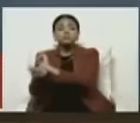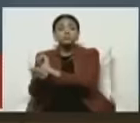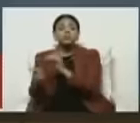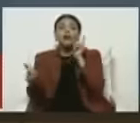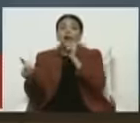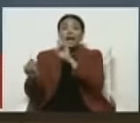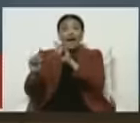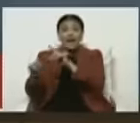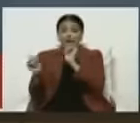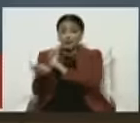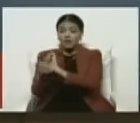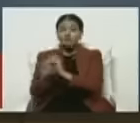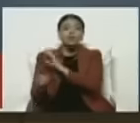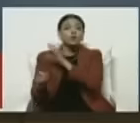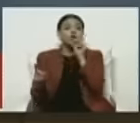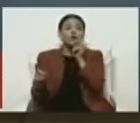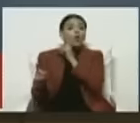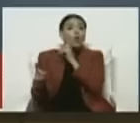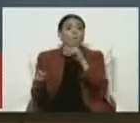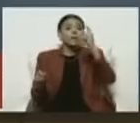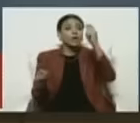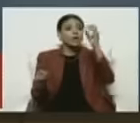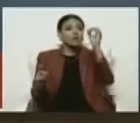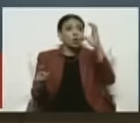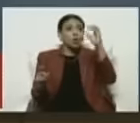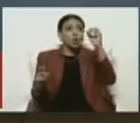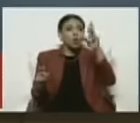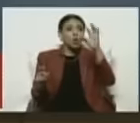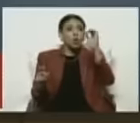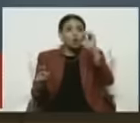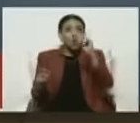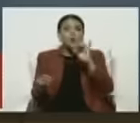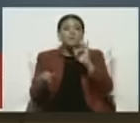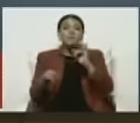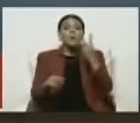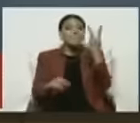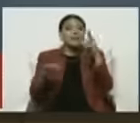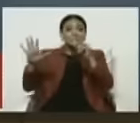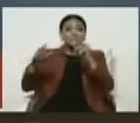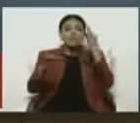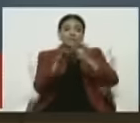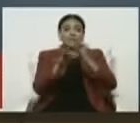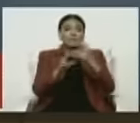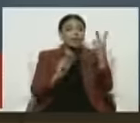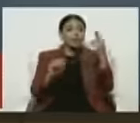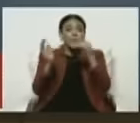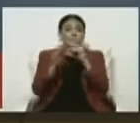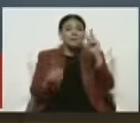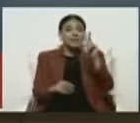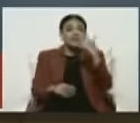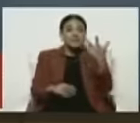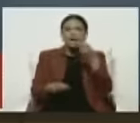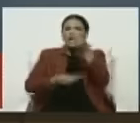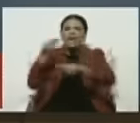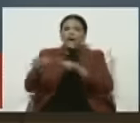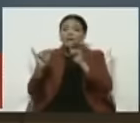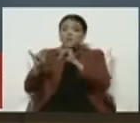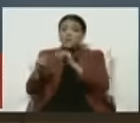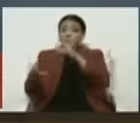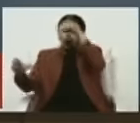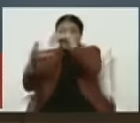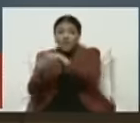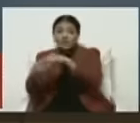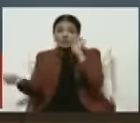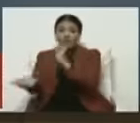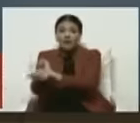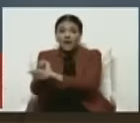el pasado 27 de septiembre del año 2023, y consistió en la desarticulación del músculo